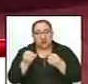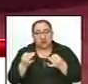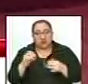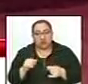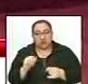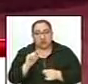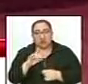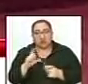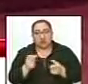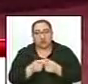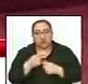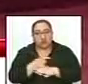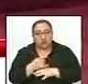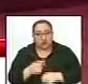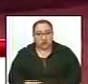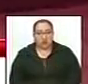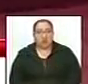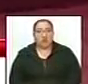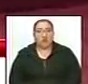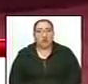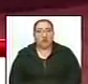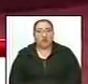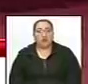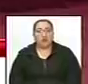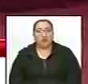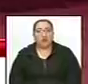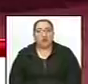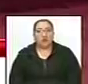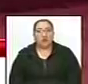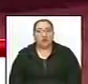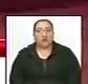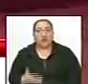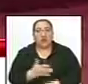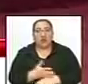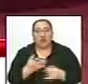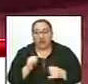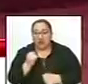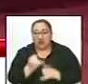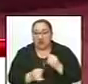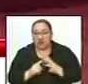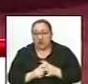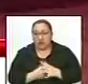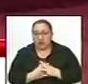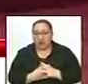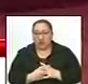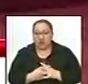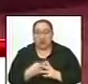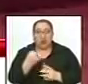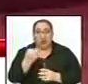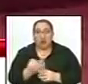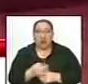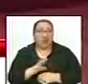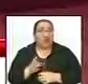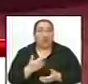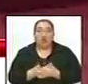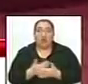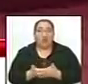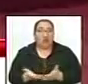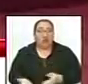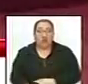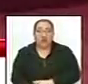que hay en la subcomisión de acusaciones, las conclusiones a las que había llegado el informe inicial, carece de absoluta